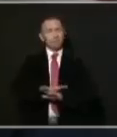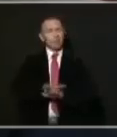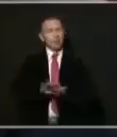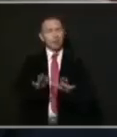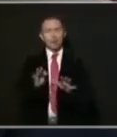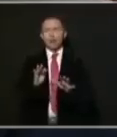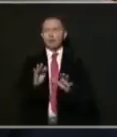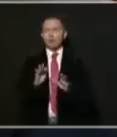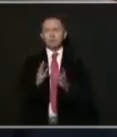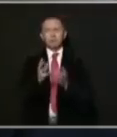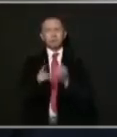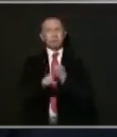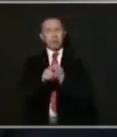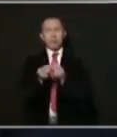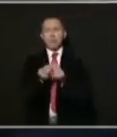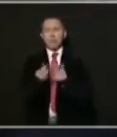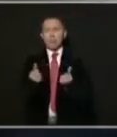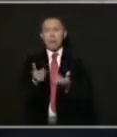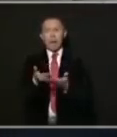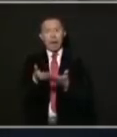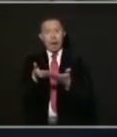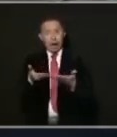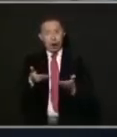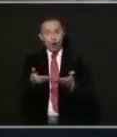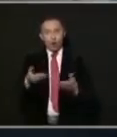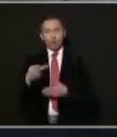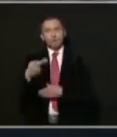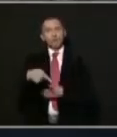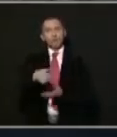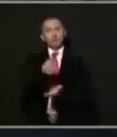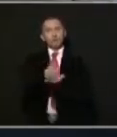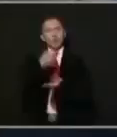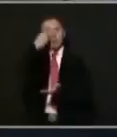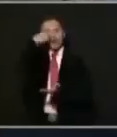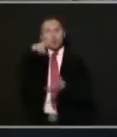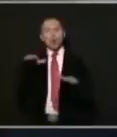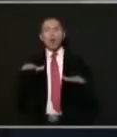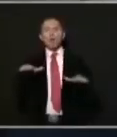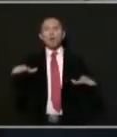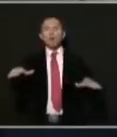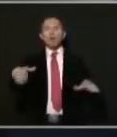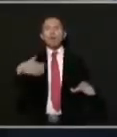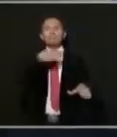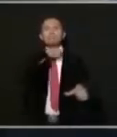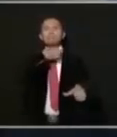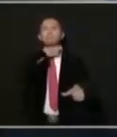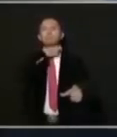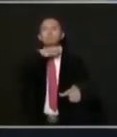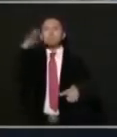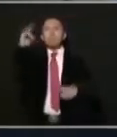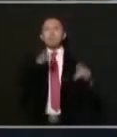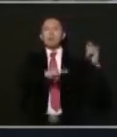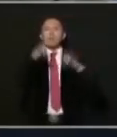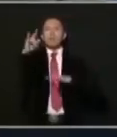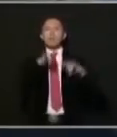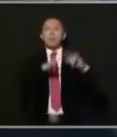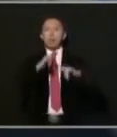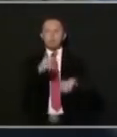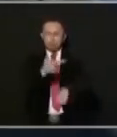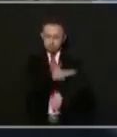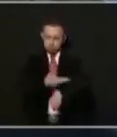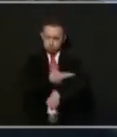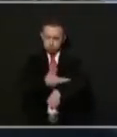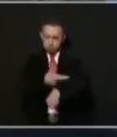saturación del actual aeropuerto de la Ciudad de México. Para entonces, en 3 años, es mi